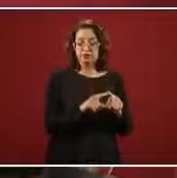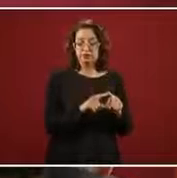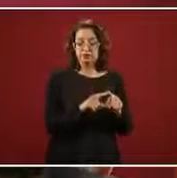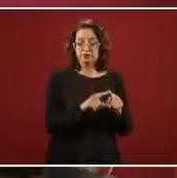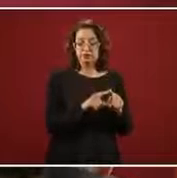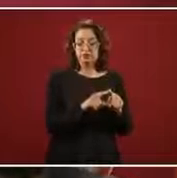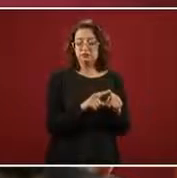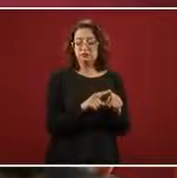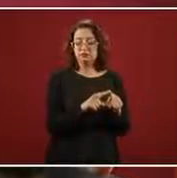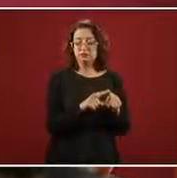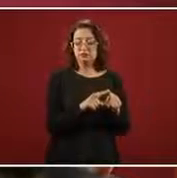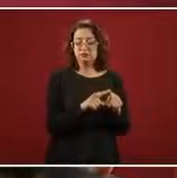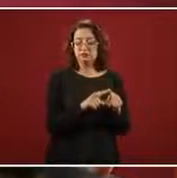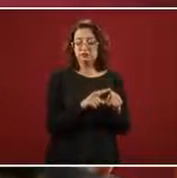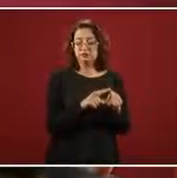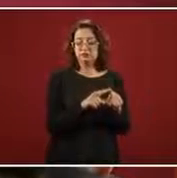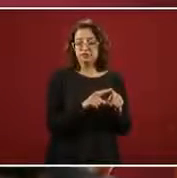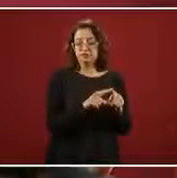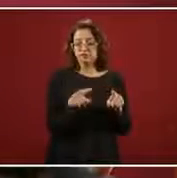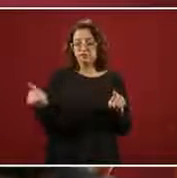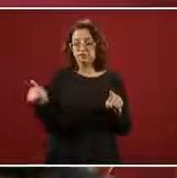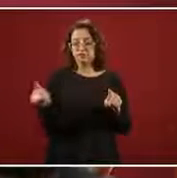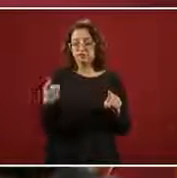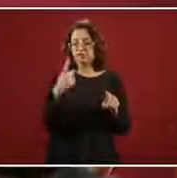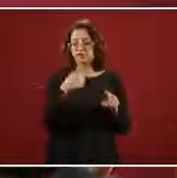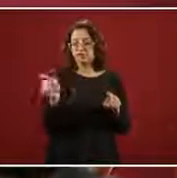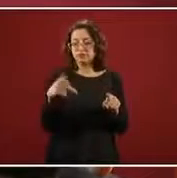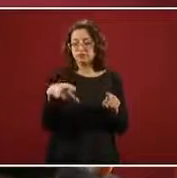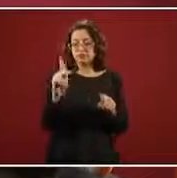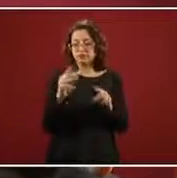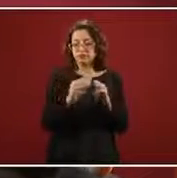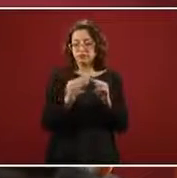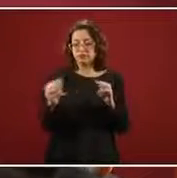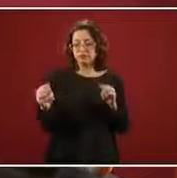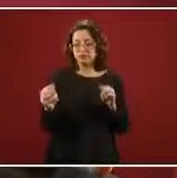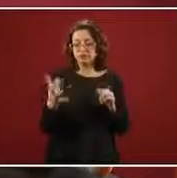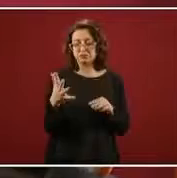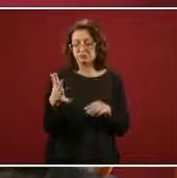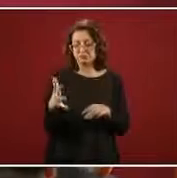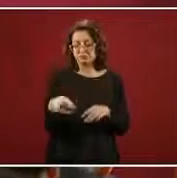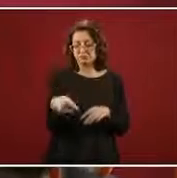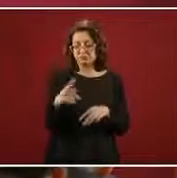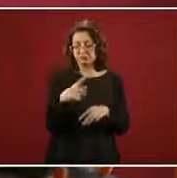ser como 100 kilómetros, cuando mucho,